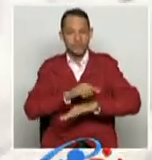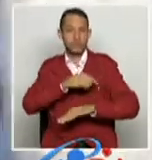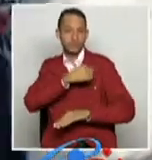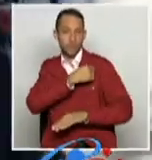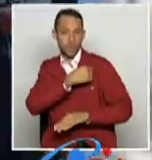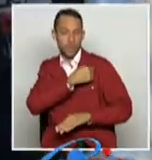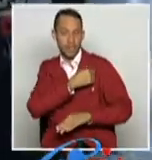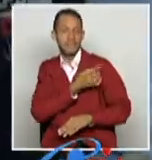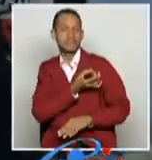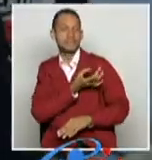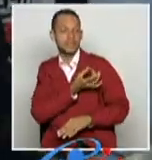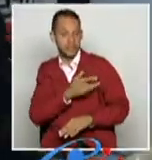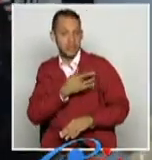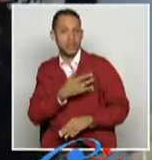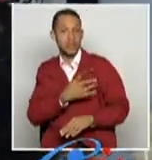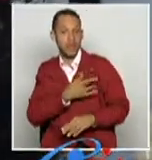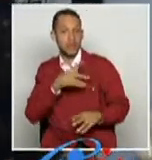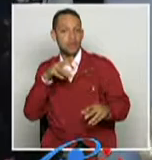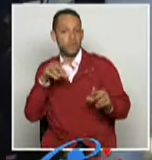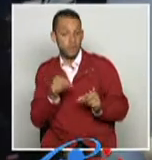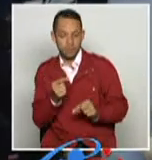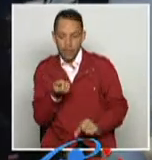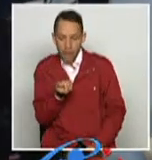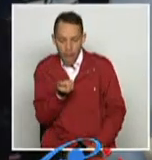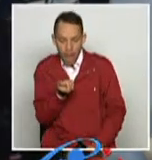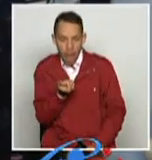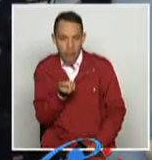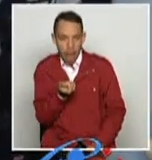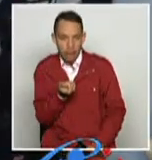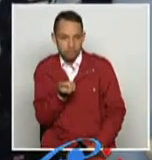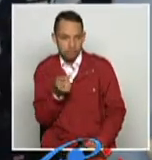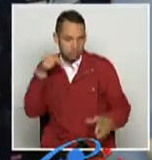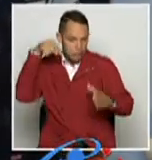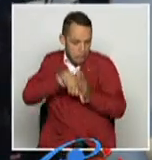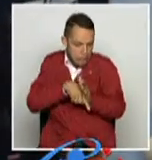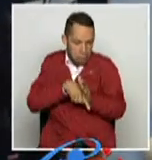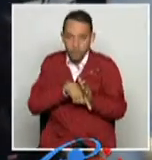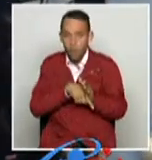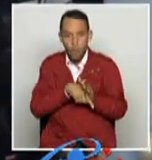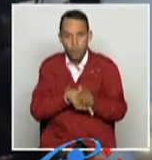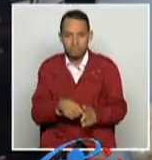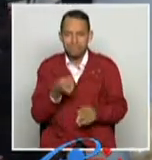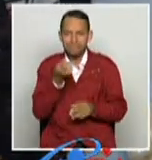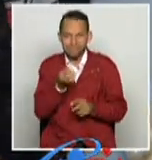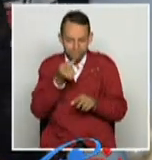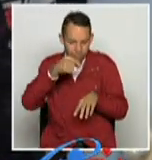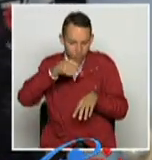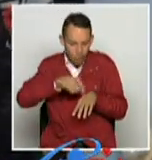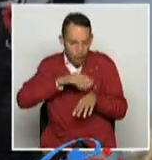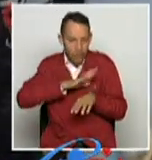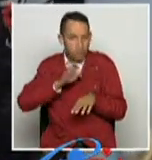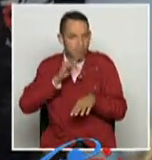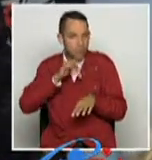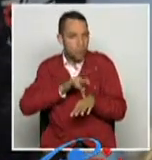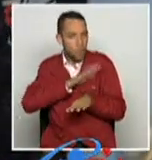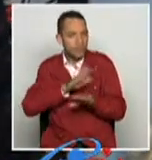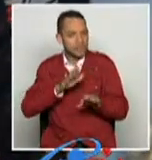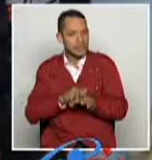siente. La profundidad de esa aguja es mínima, ¿no? La acupuntura es 3 milímetros. 3